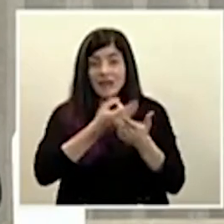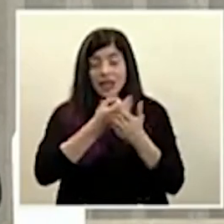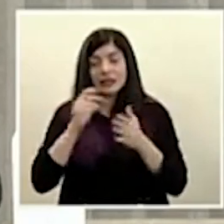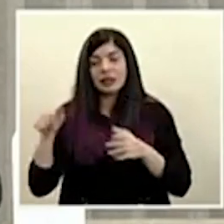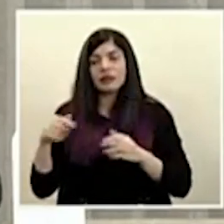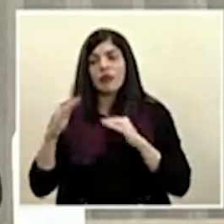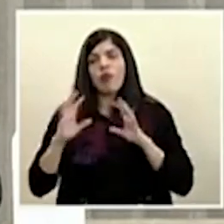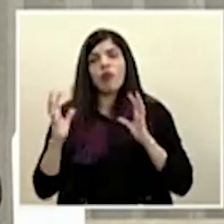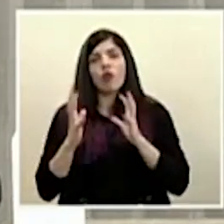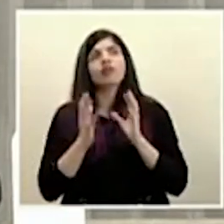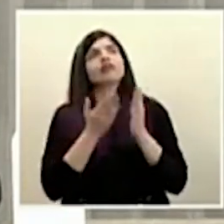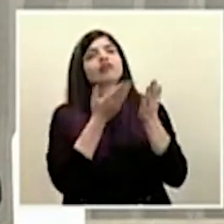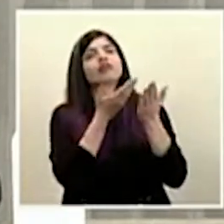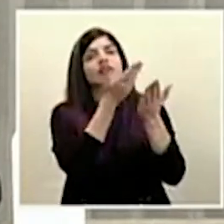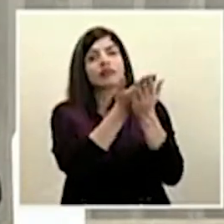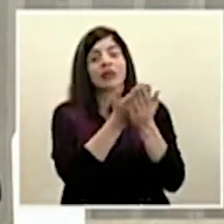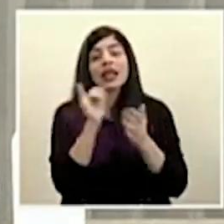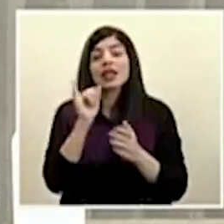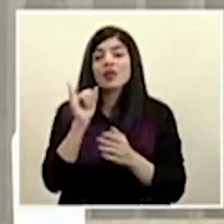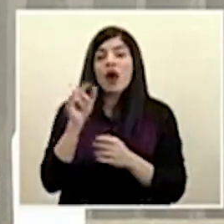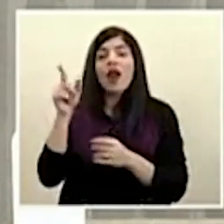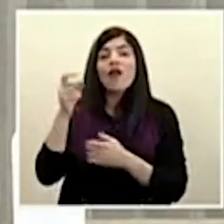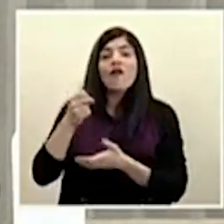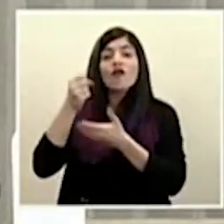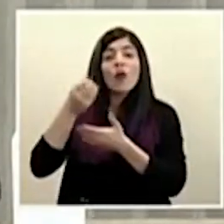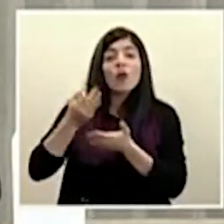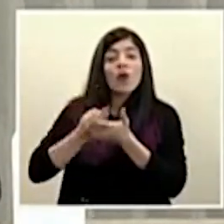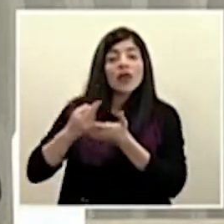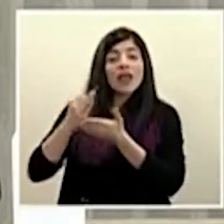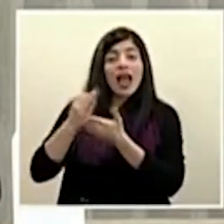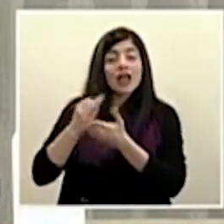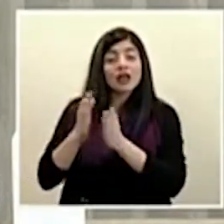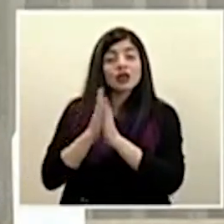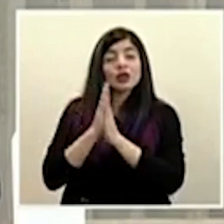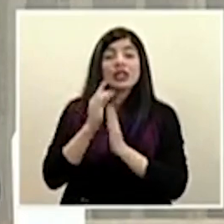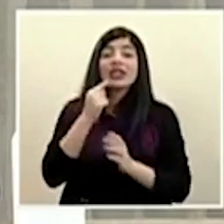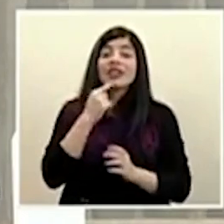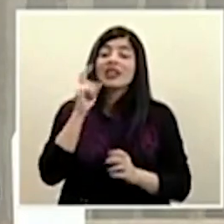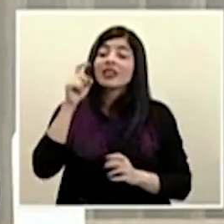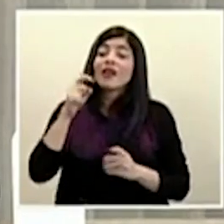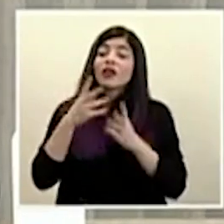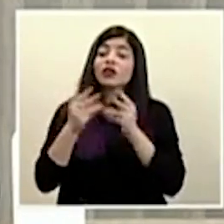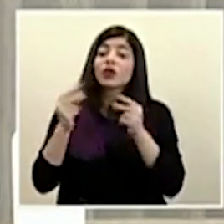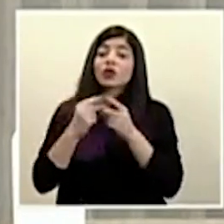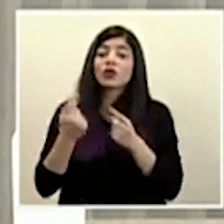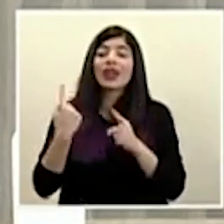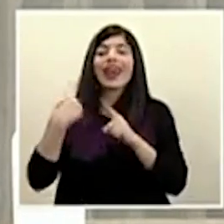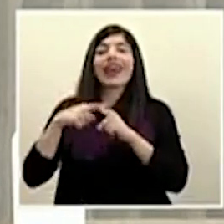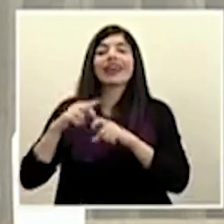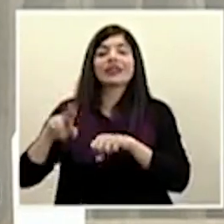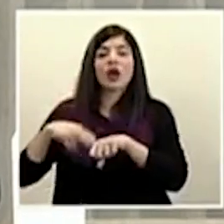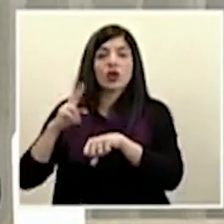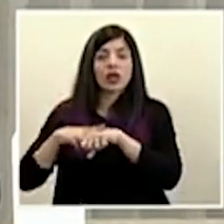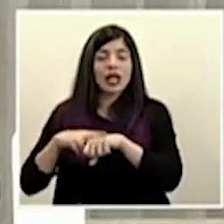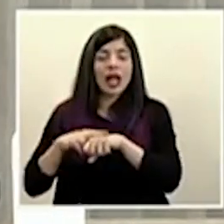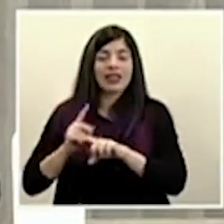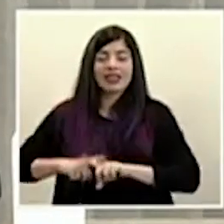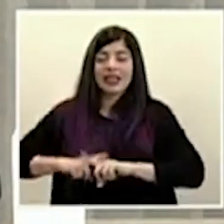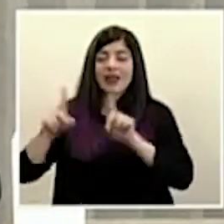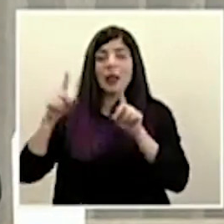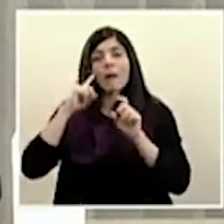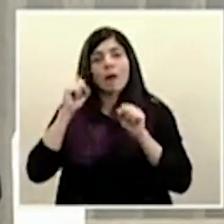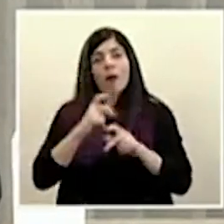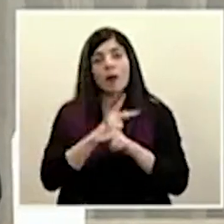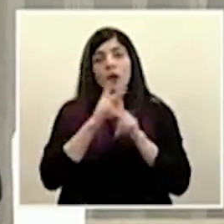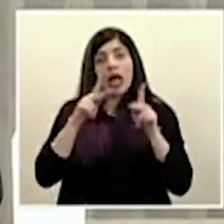siguiendo la misma línea que el Fondo Monetario ha dicho que se necesitan soluciones extraordinarias y excepcionales para proteger a